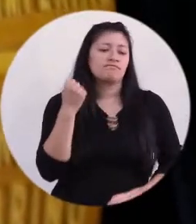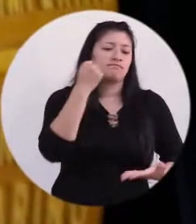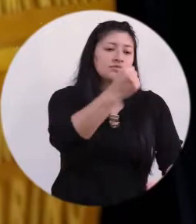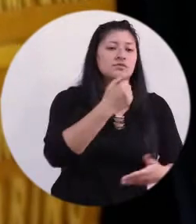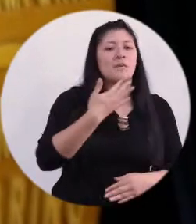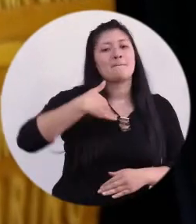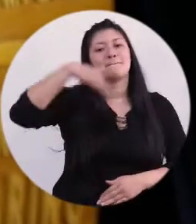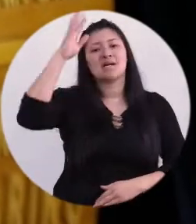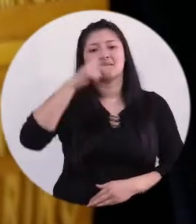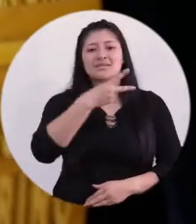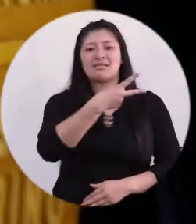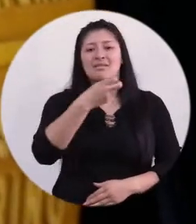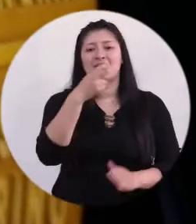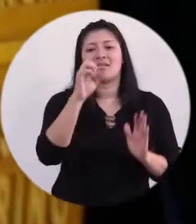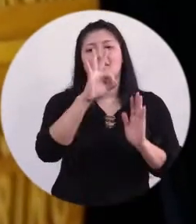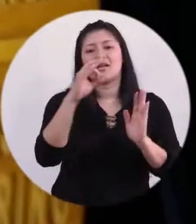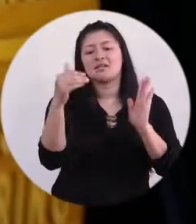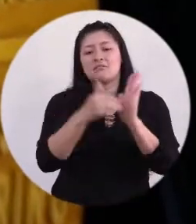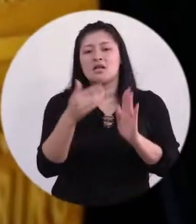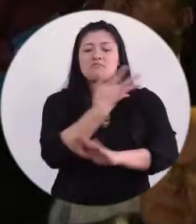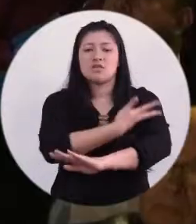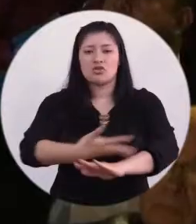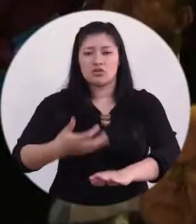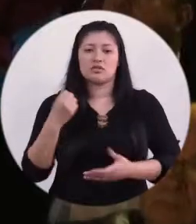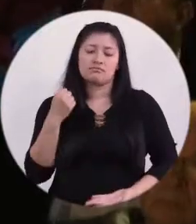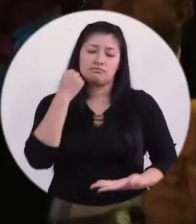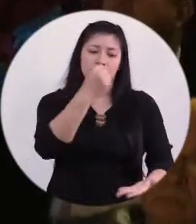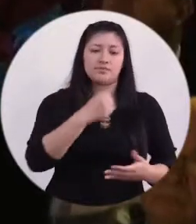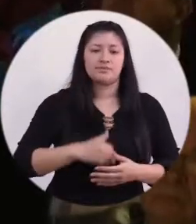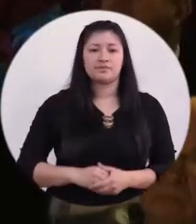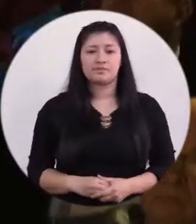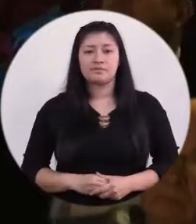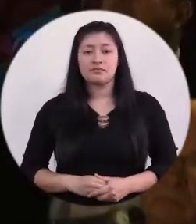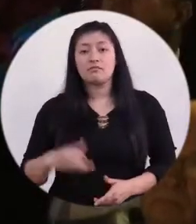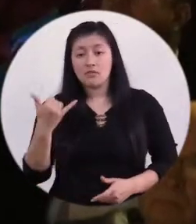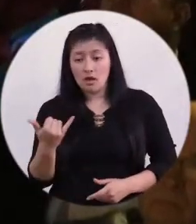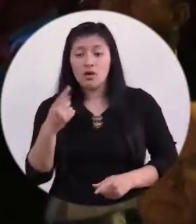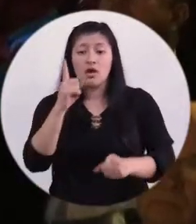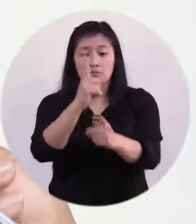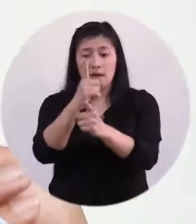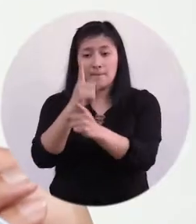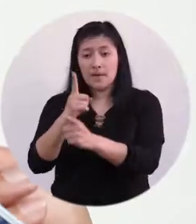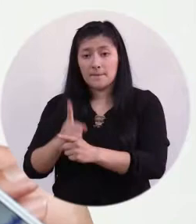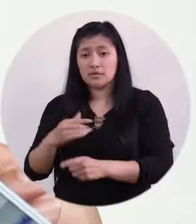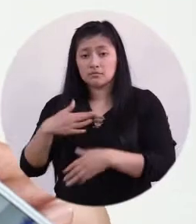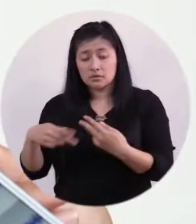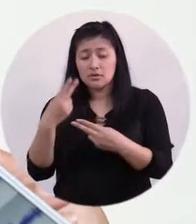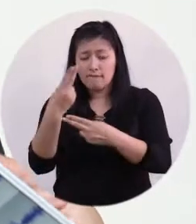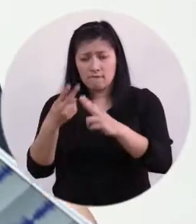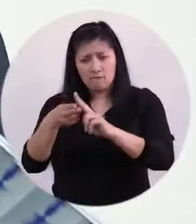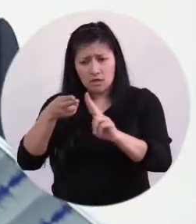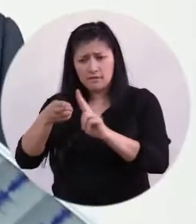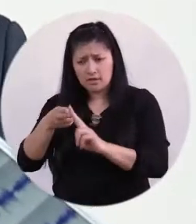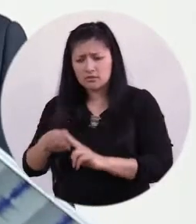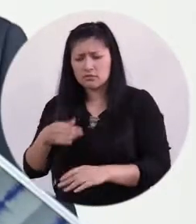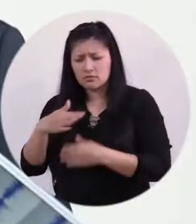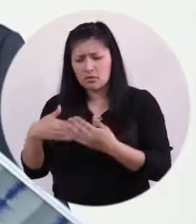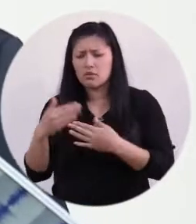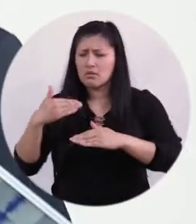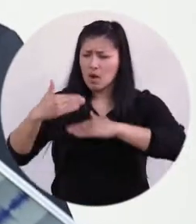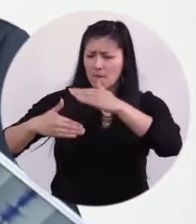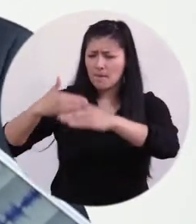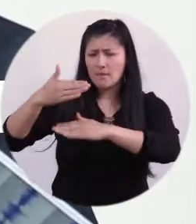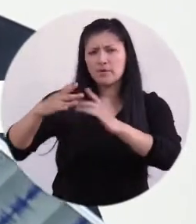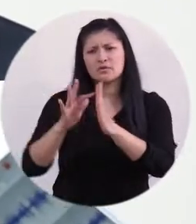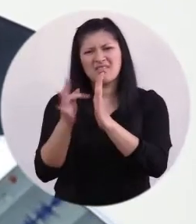de la administración departamental recursos por más de 73 mil millones de pesos se han venido cumpliendo las fechas para la entrega de los proyectos a la